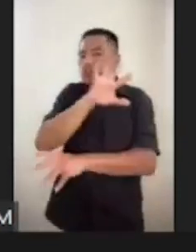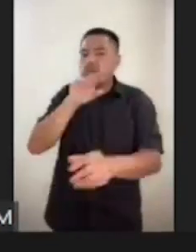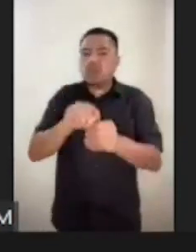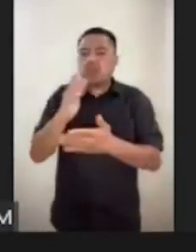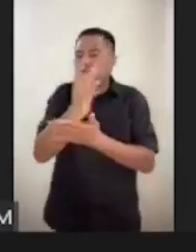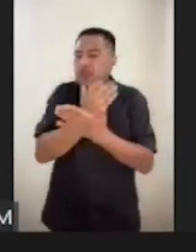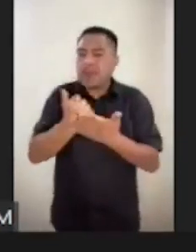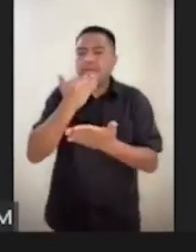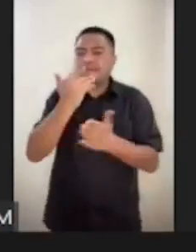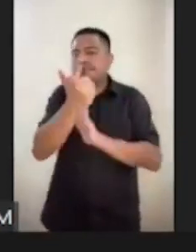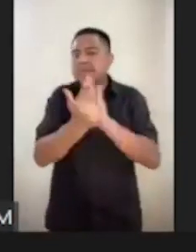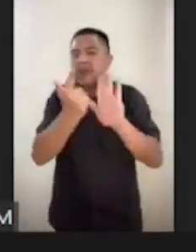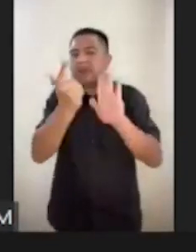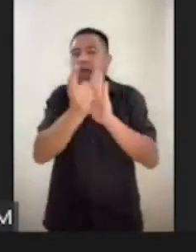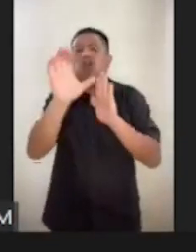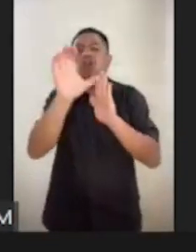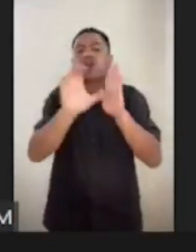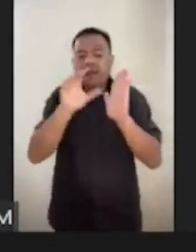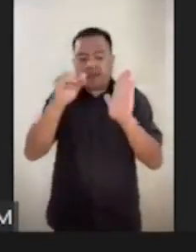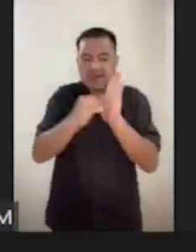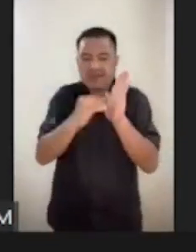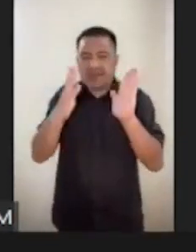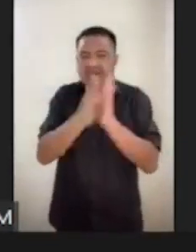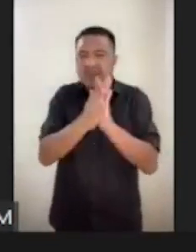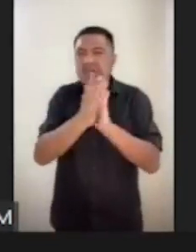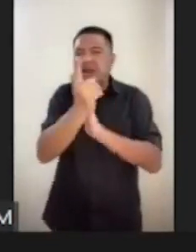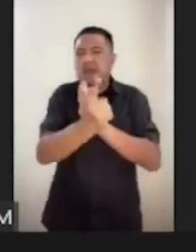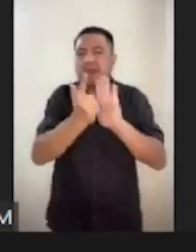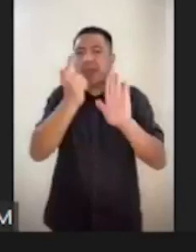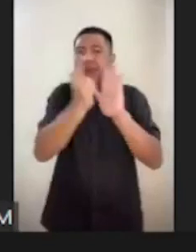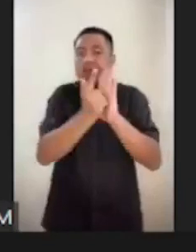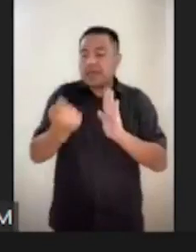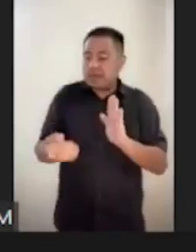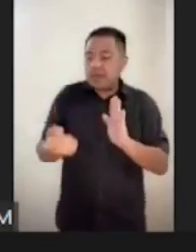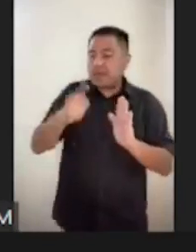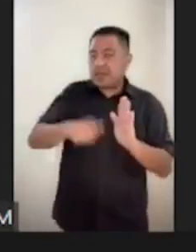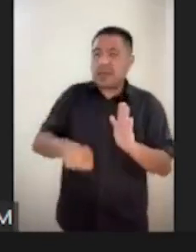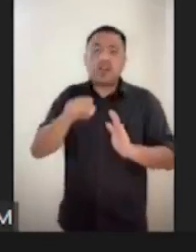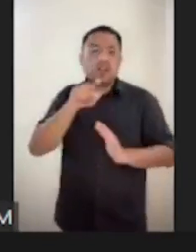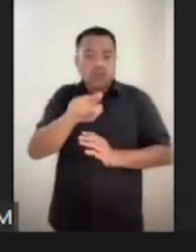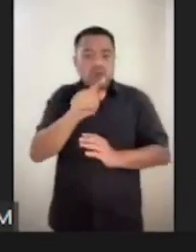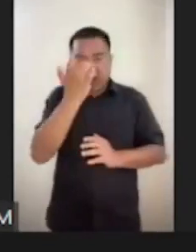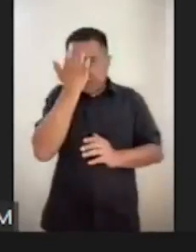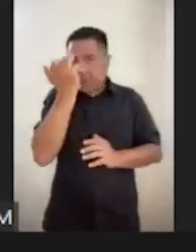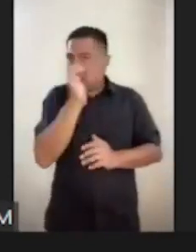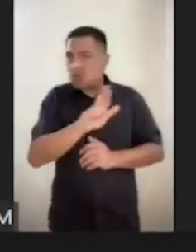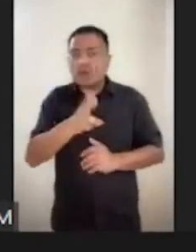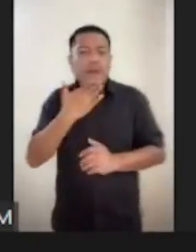y constitucionales previstas por la ley. Es decir, usted reconoce